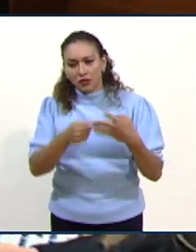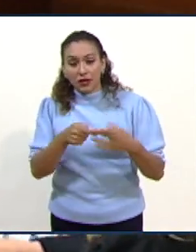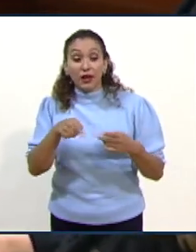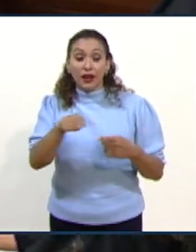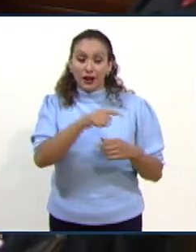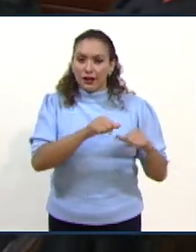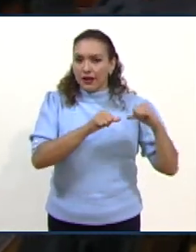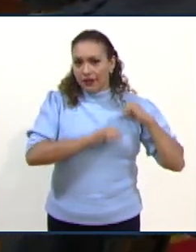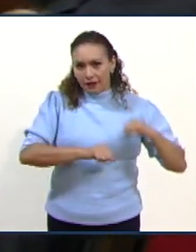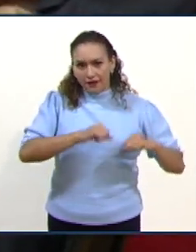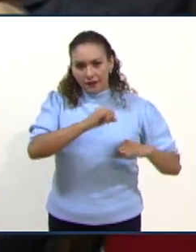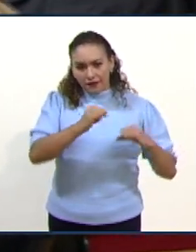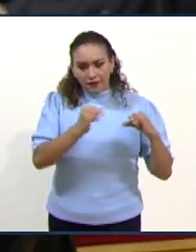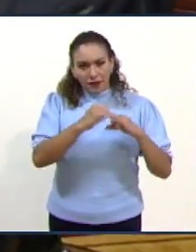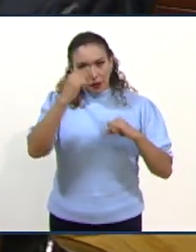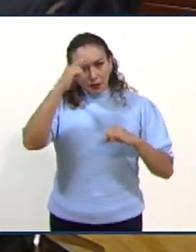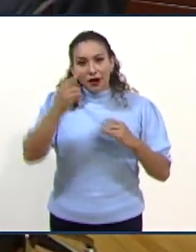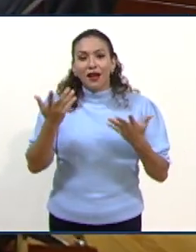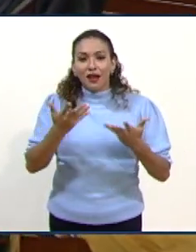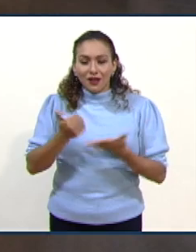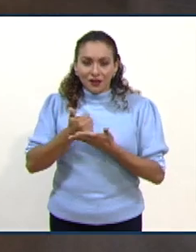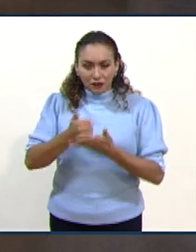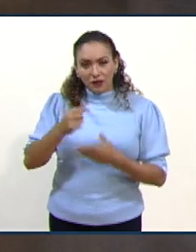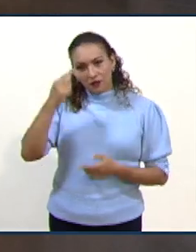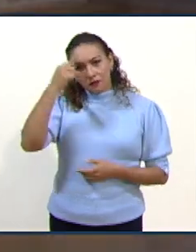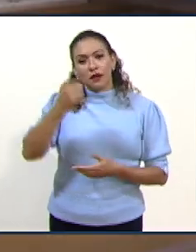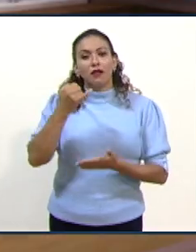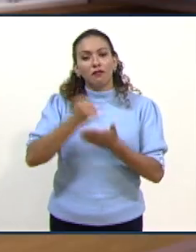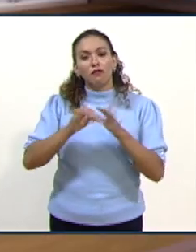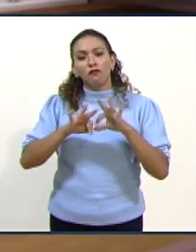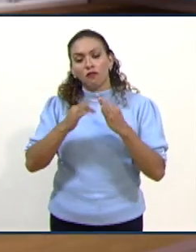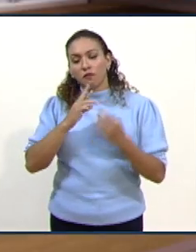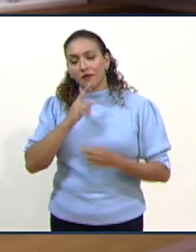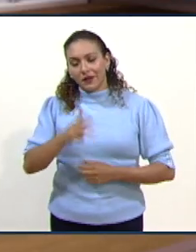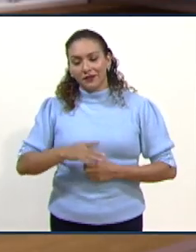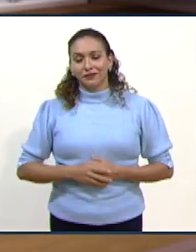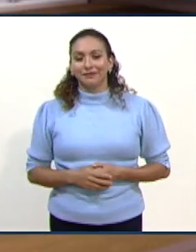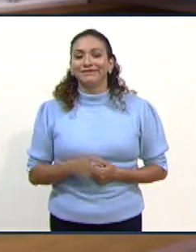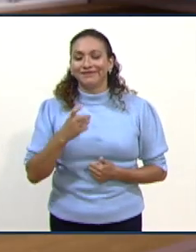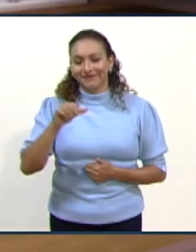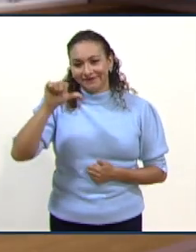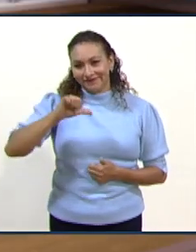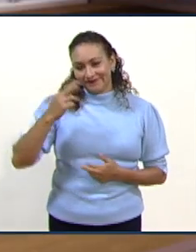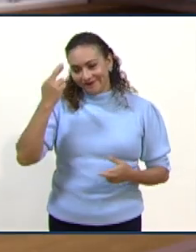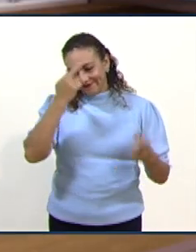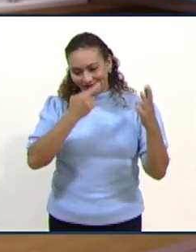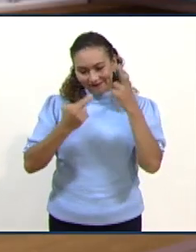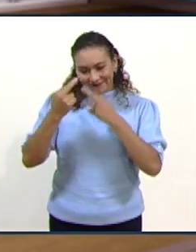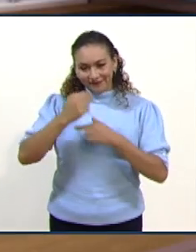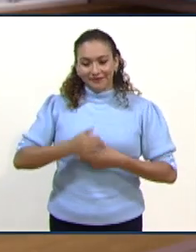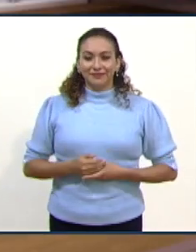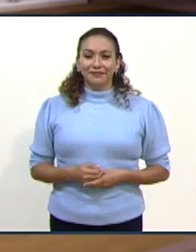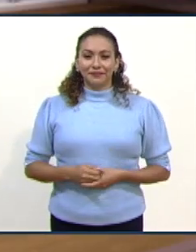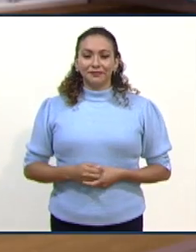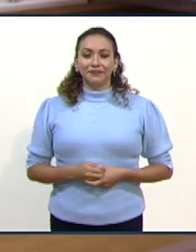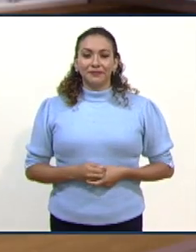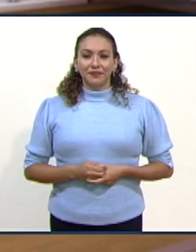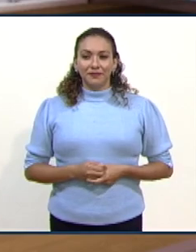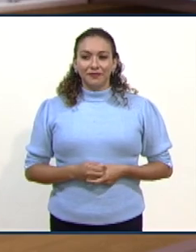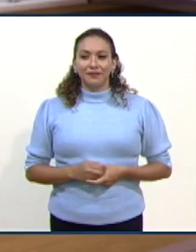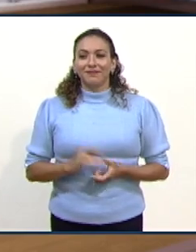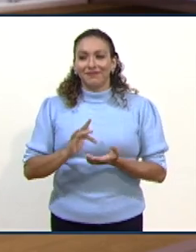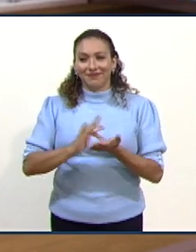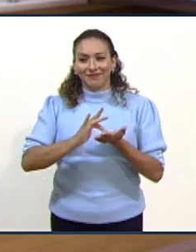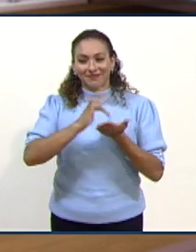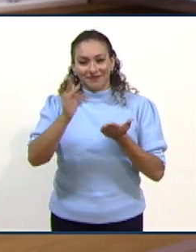propósito de apoyar y hacer más eficiente la fiscalización. Es lo que resolvió el Pleno de la Corte en la sesión de este martes. Pues